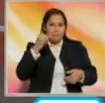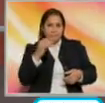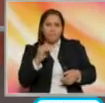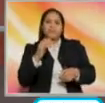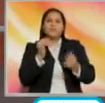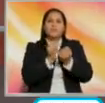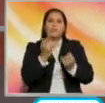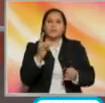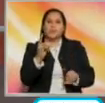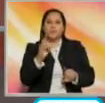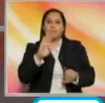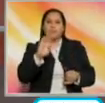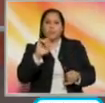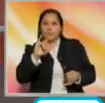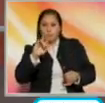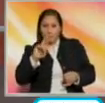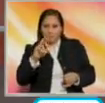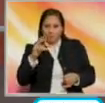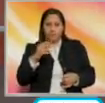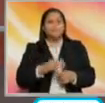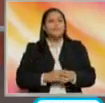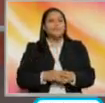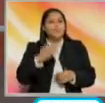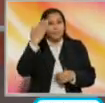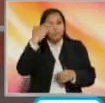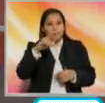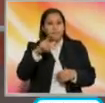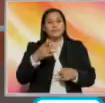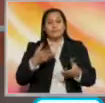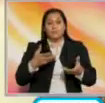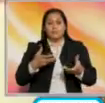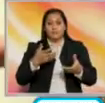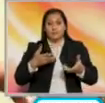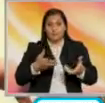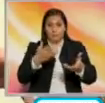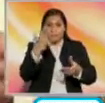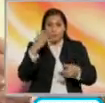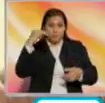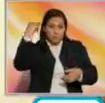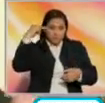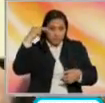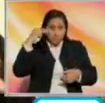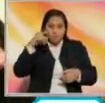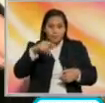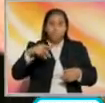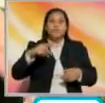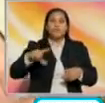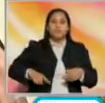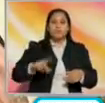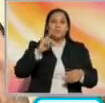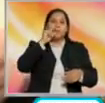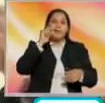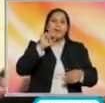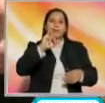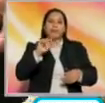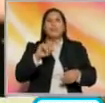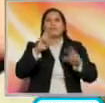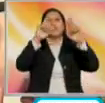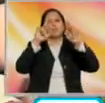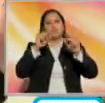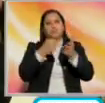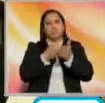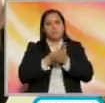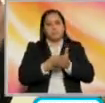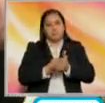ahora conocemos como esas calles. Como ahí topaba 5 de Mayo, en el gobierno de Díaz se toma la decisión de tirarlo